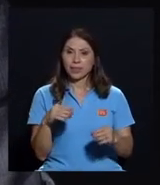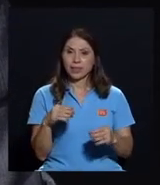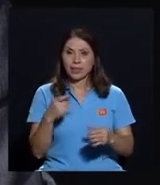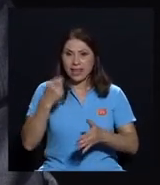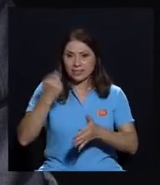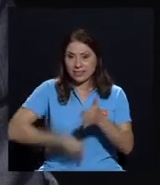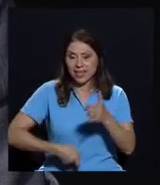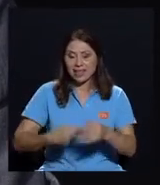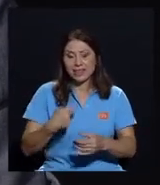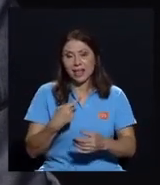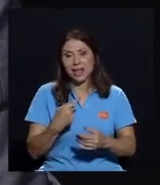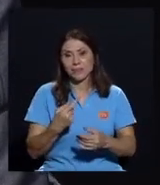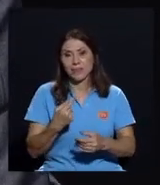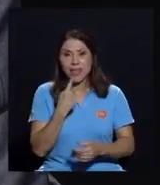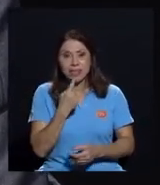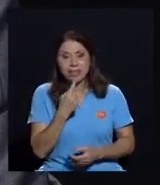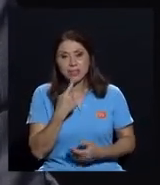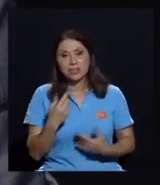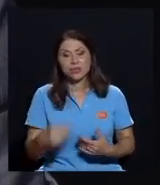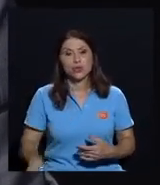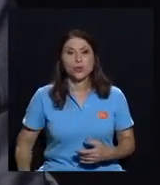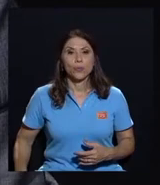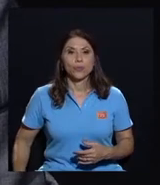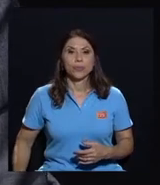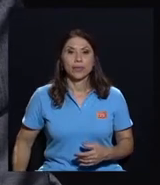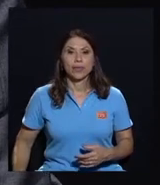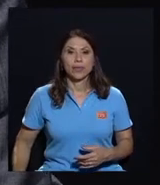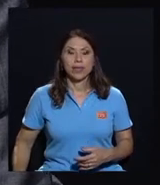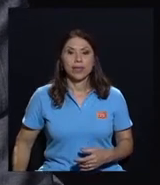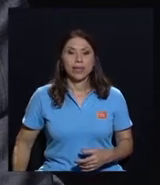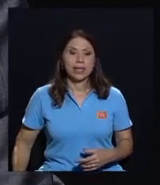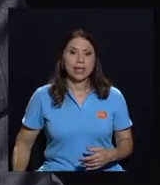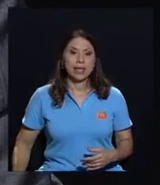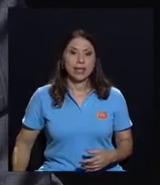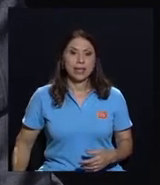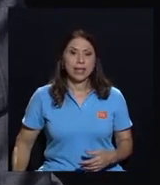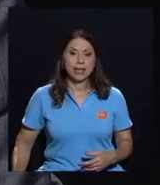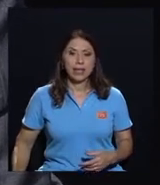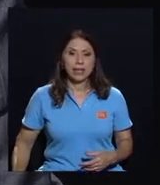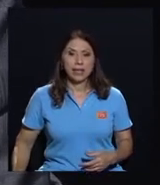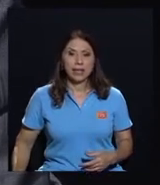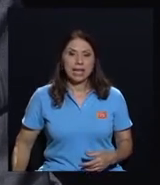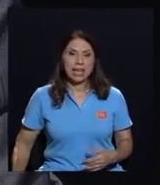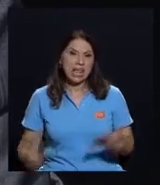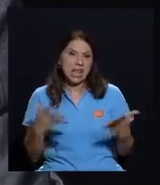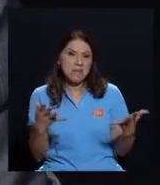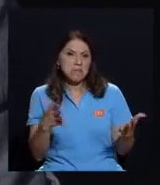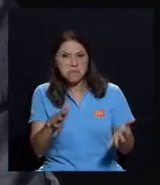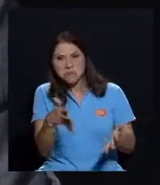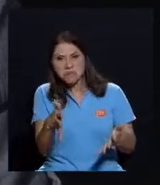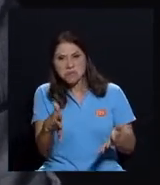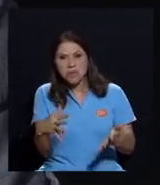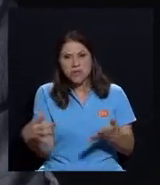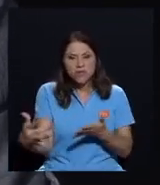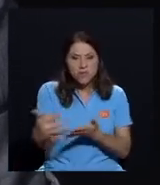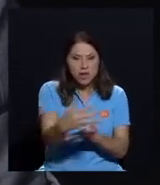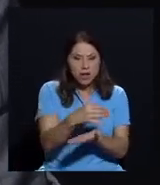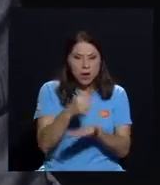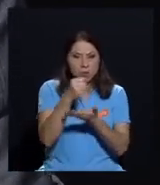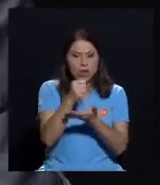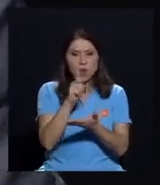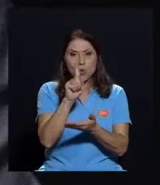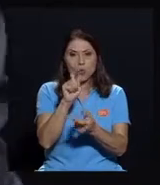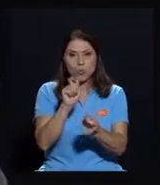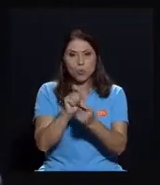dicho que a lo sumo recaudaría 1.9 puntos del pib